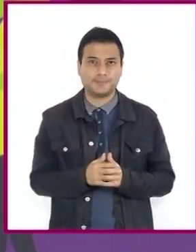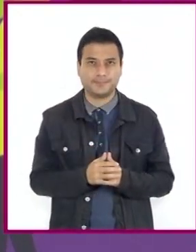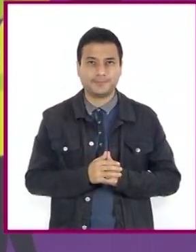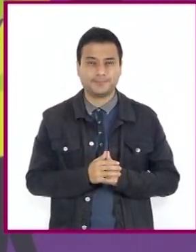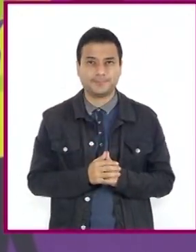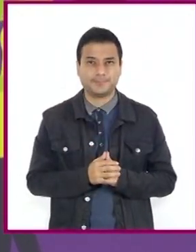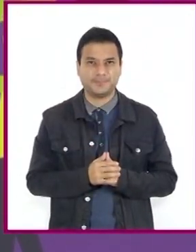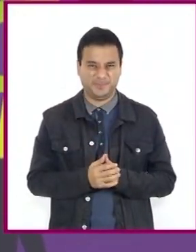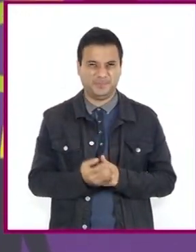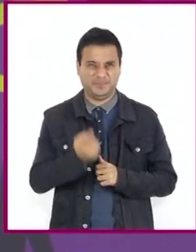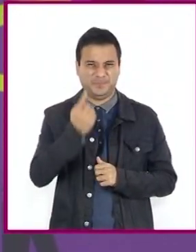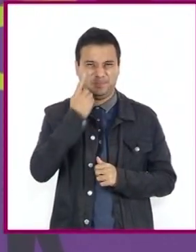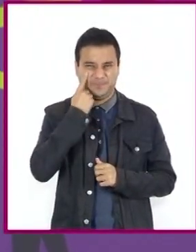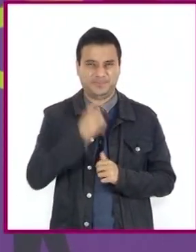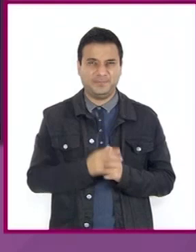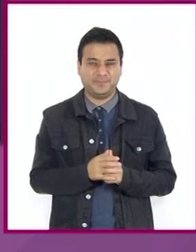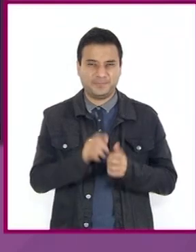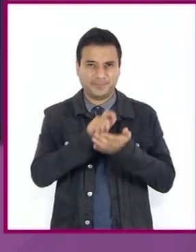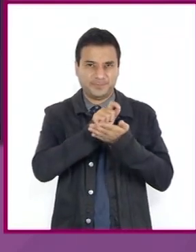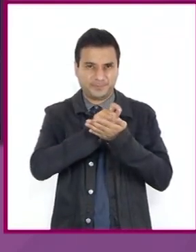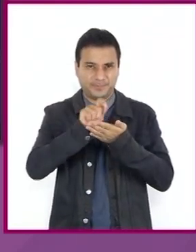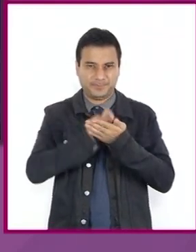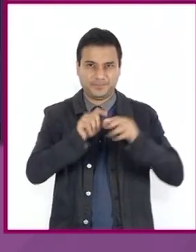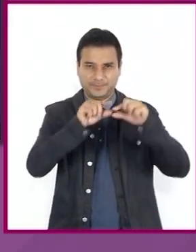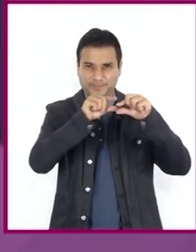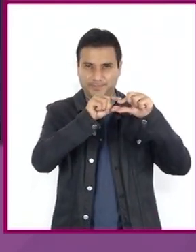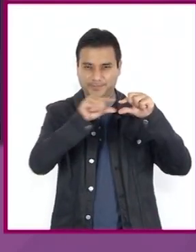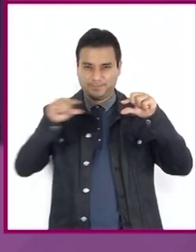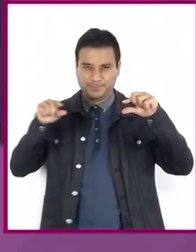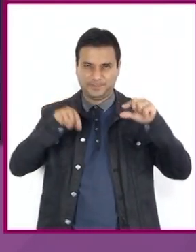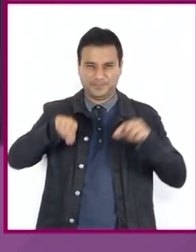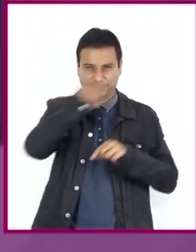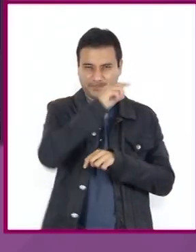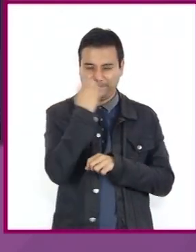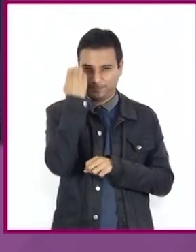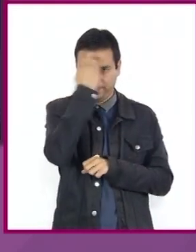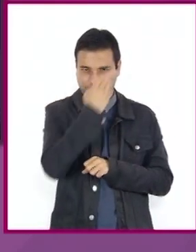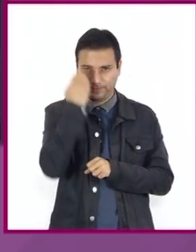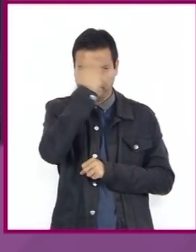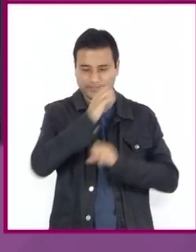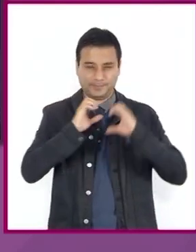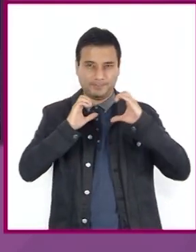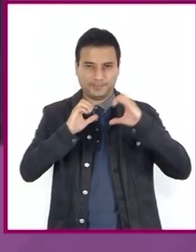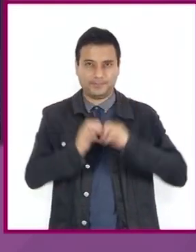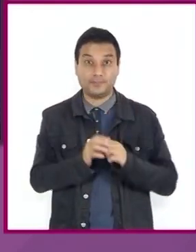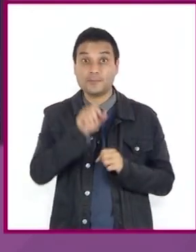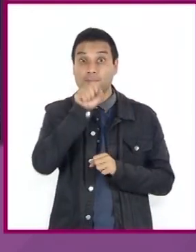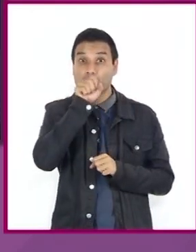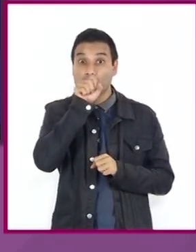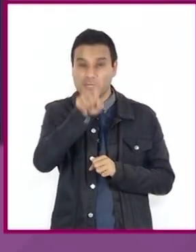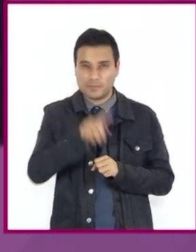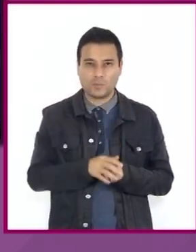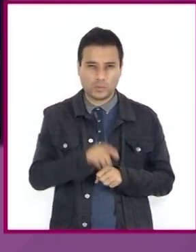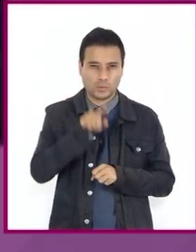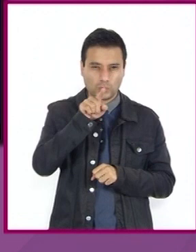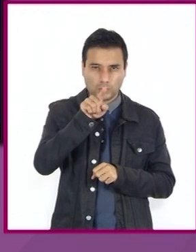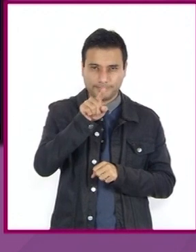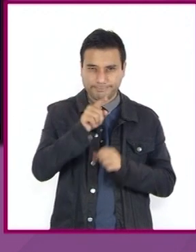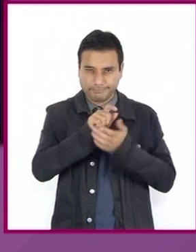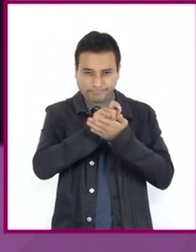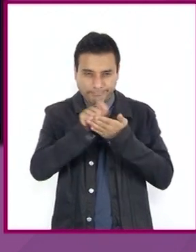Observen con cuidado la siguiente ecuación química y realicen el mismo procedimiento para comprobar la conservación de la